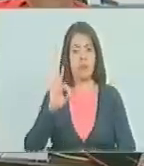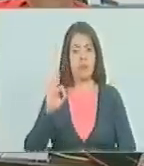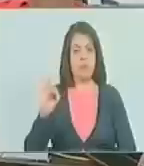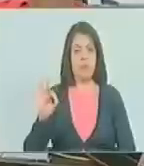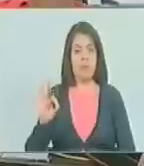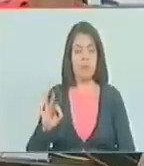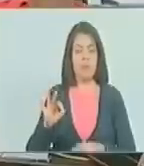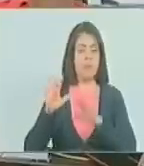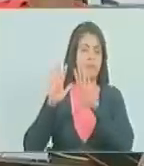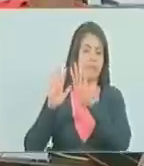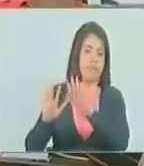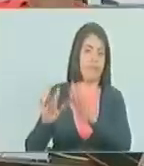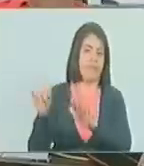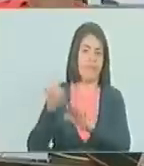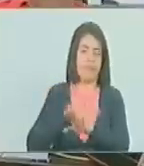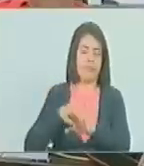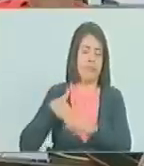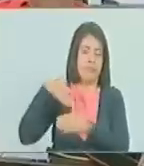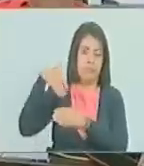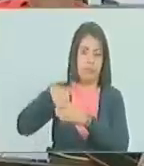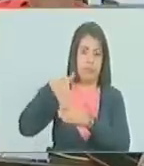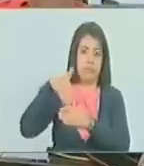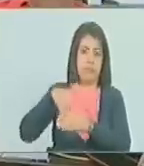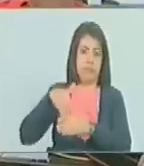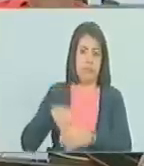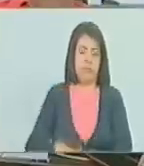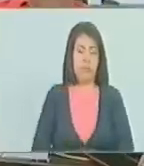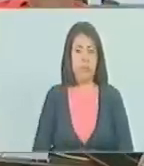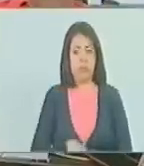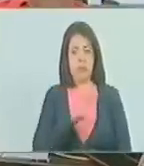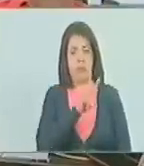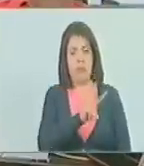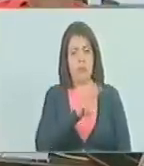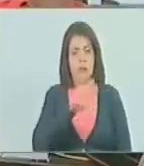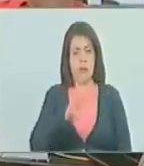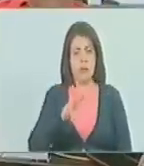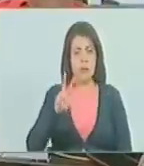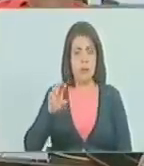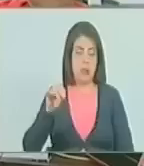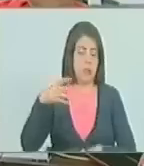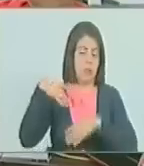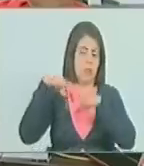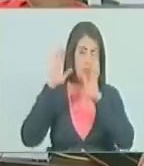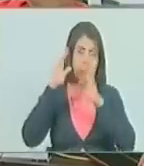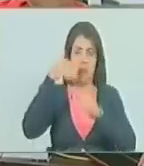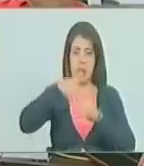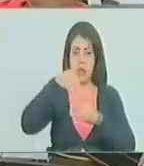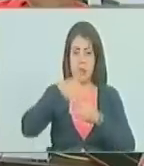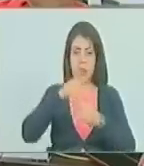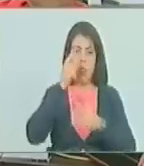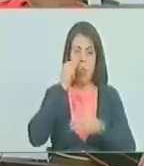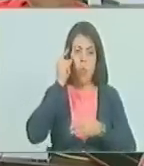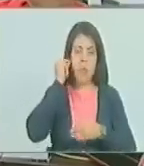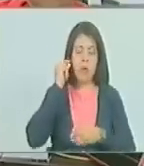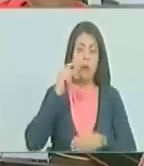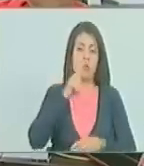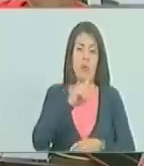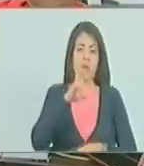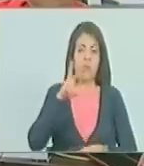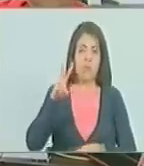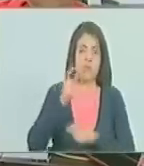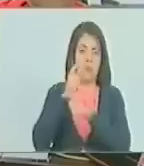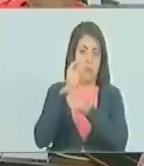89% de abstención de 220,000+ electoras y electores